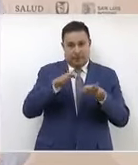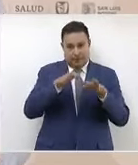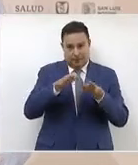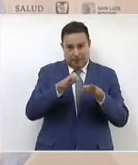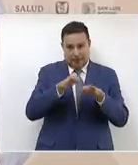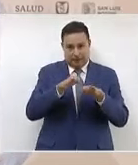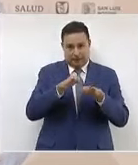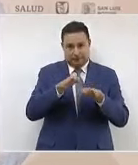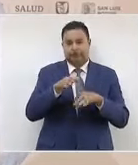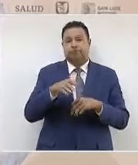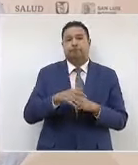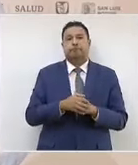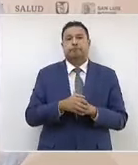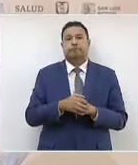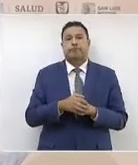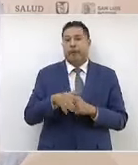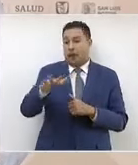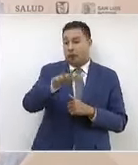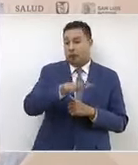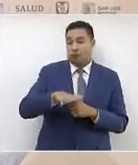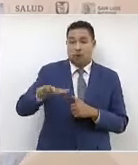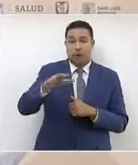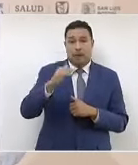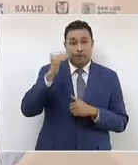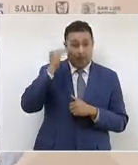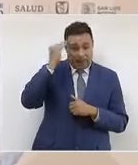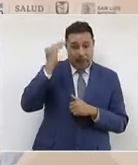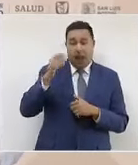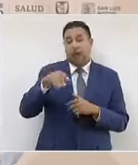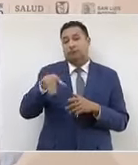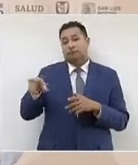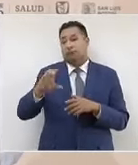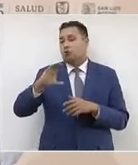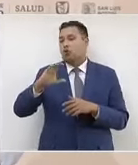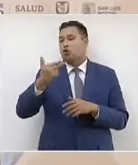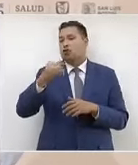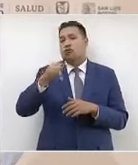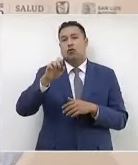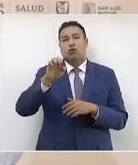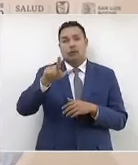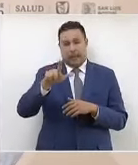INI, de la zona maya chontal, de